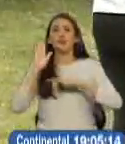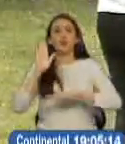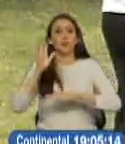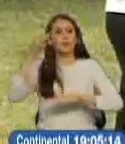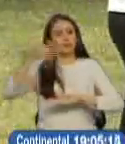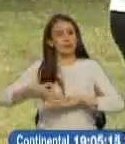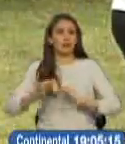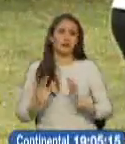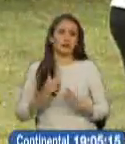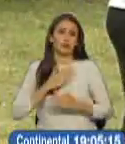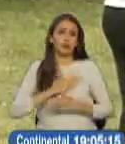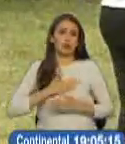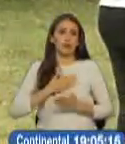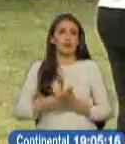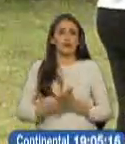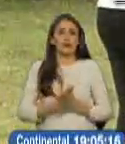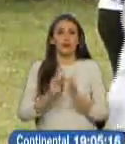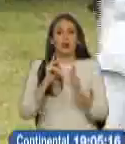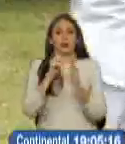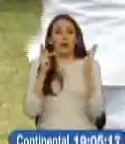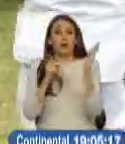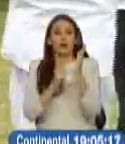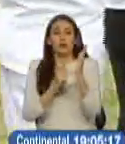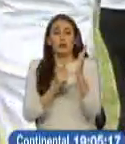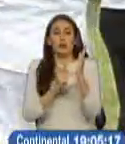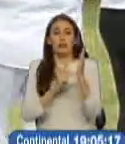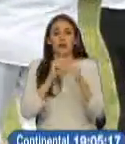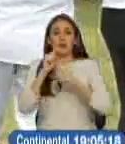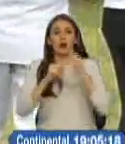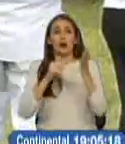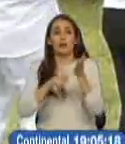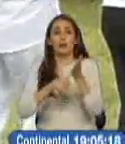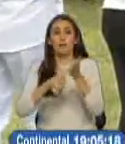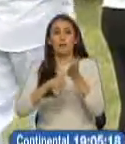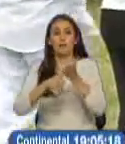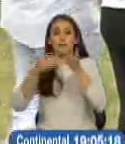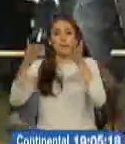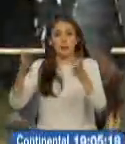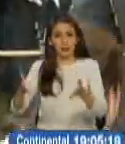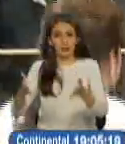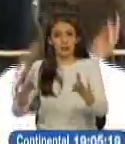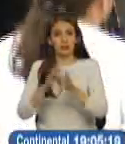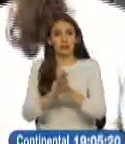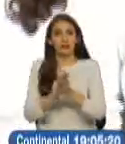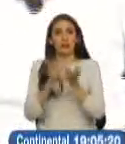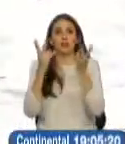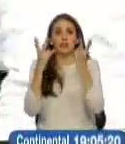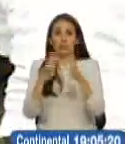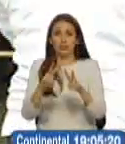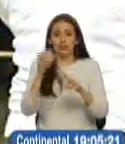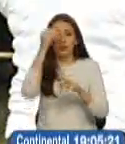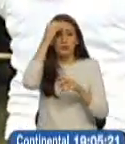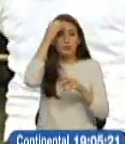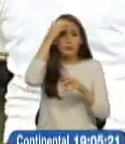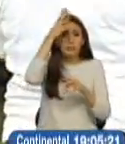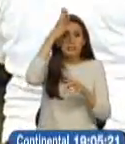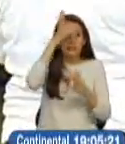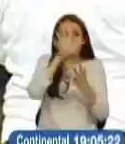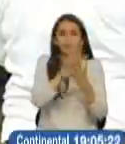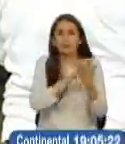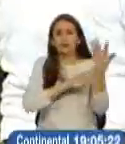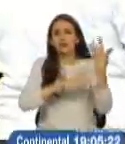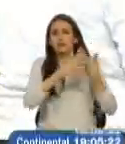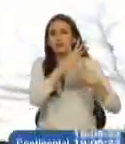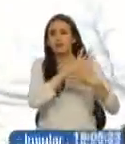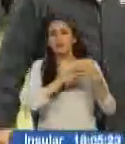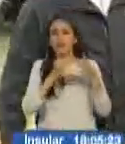centrales de esta ceremonia indígena fue el acto de armonización a ministros y autoridades presentes, para que la sabiduría de los ancestros guíe cada